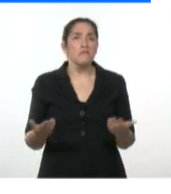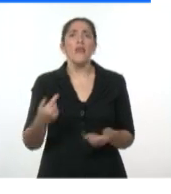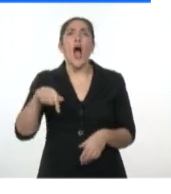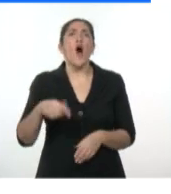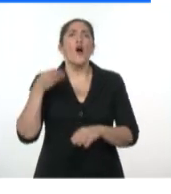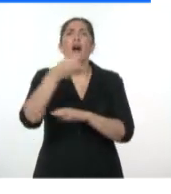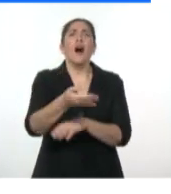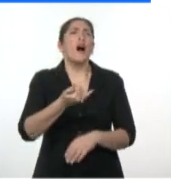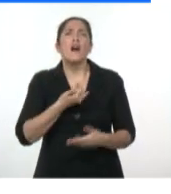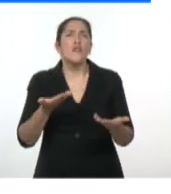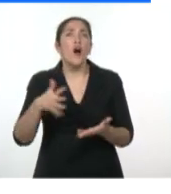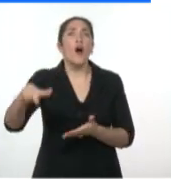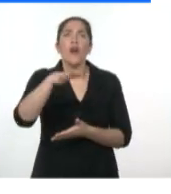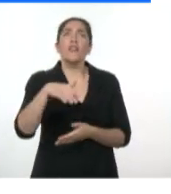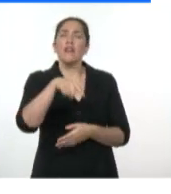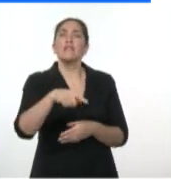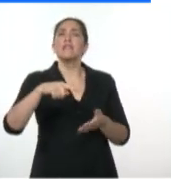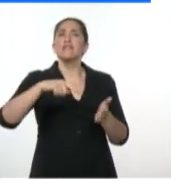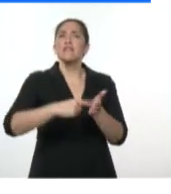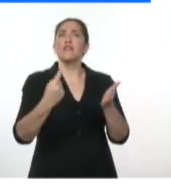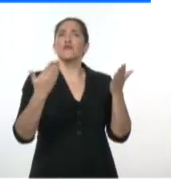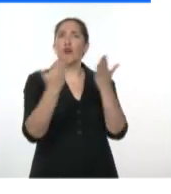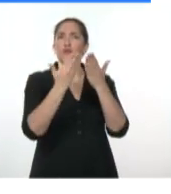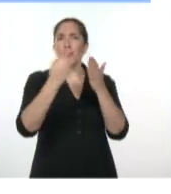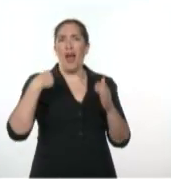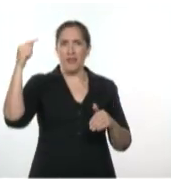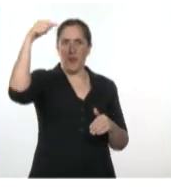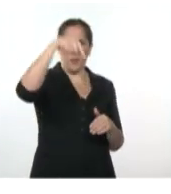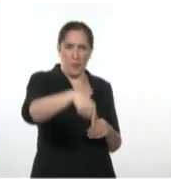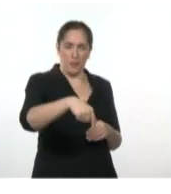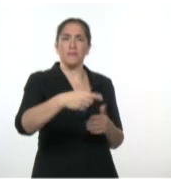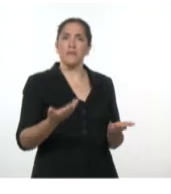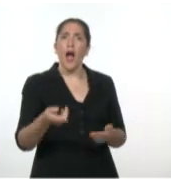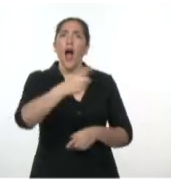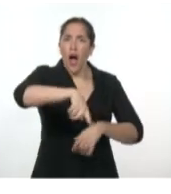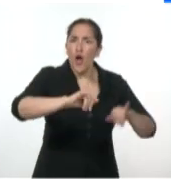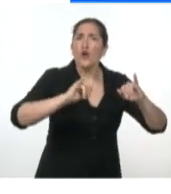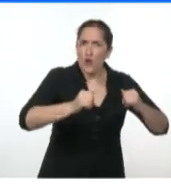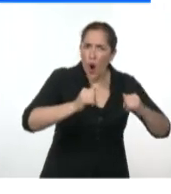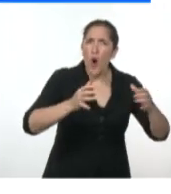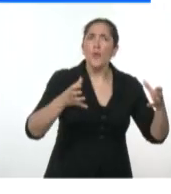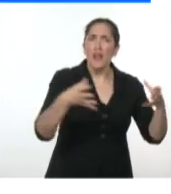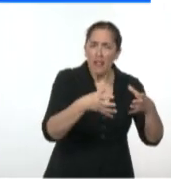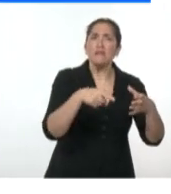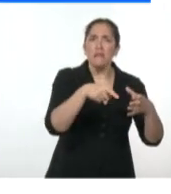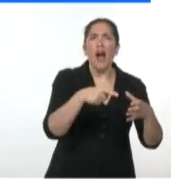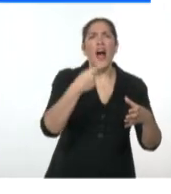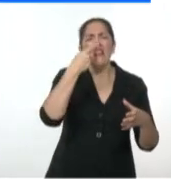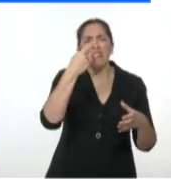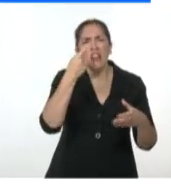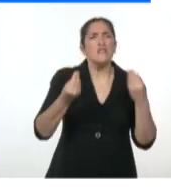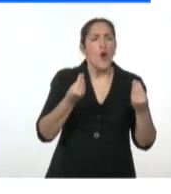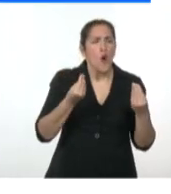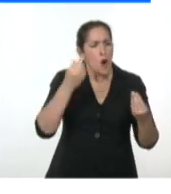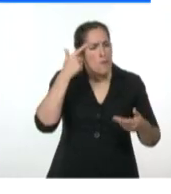centro de estudiantes. Claro. Los jóvenes también se procuran canales de participación cuando les interesa